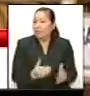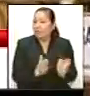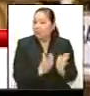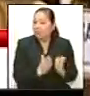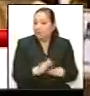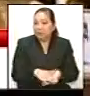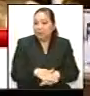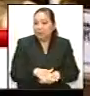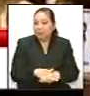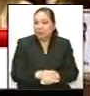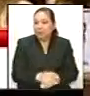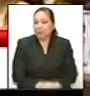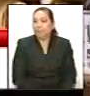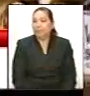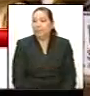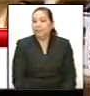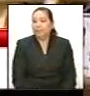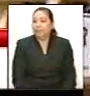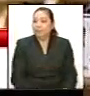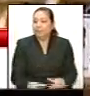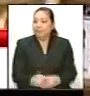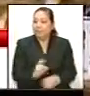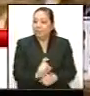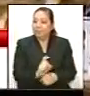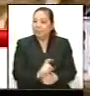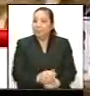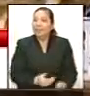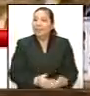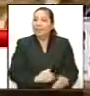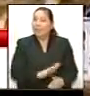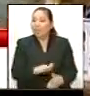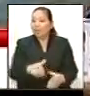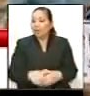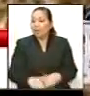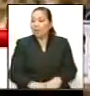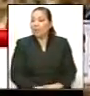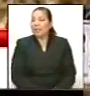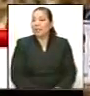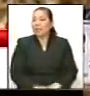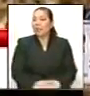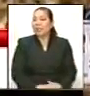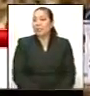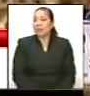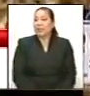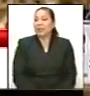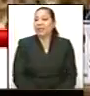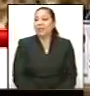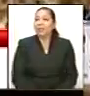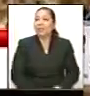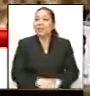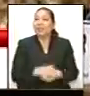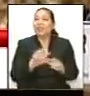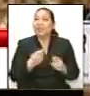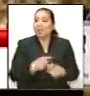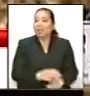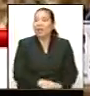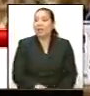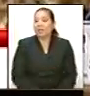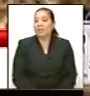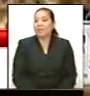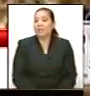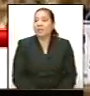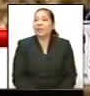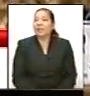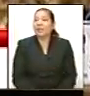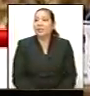el despacho de la Comisión de Educación. Si algún señor congresista desea formular algún informe, sírvase manifestarlo a la